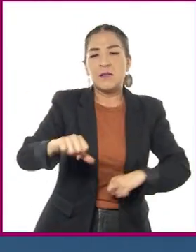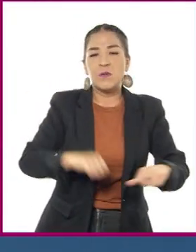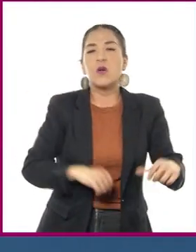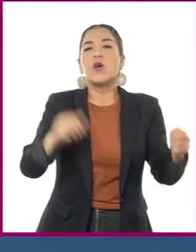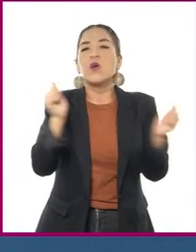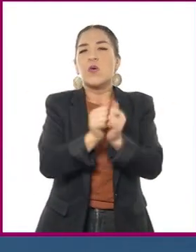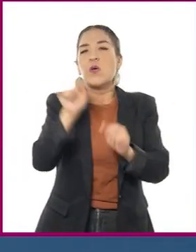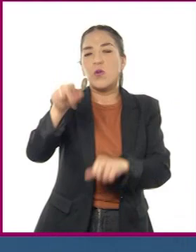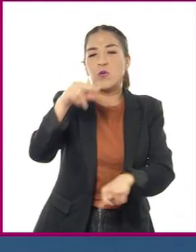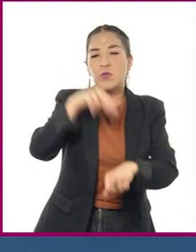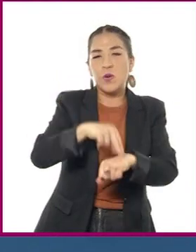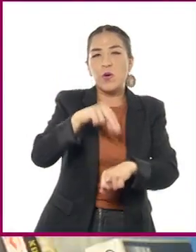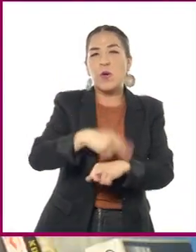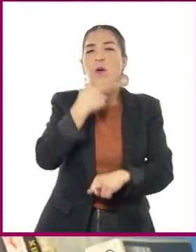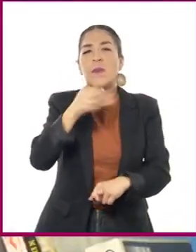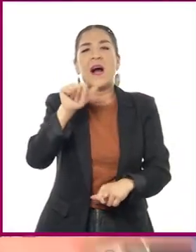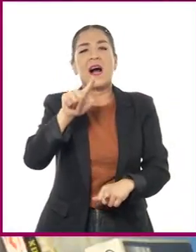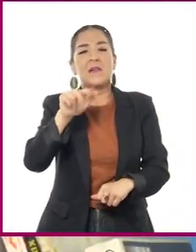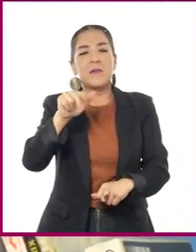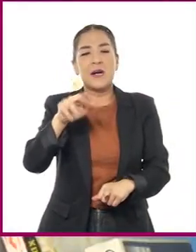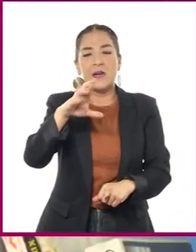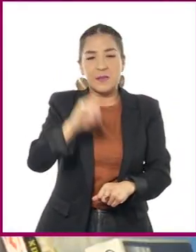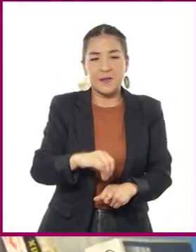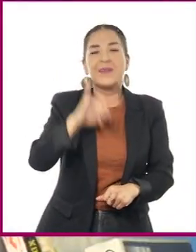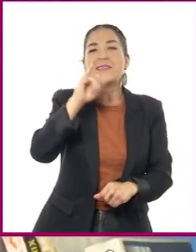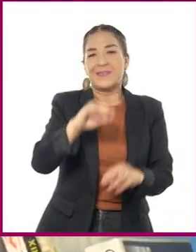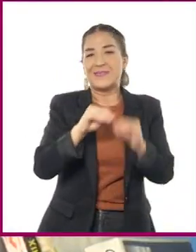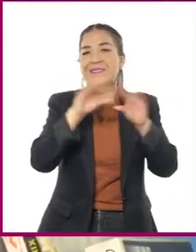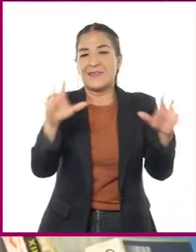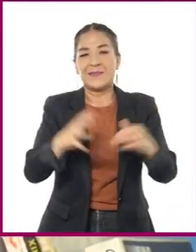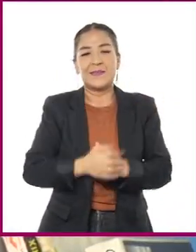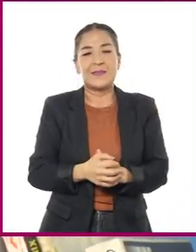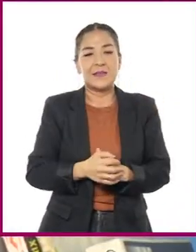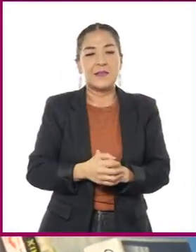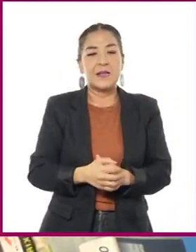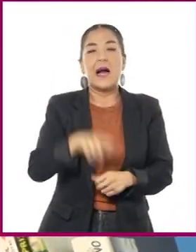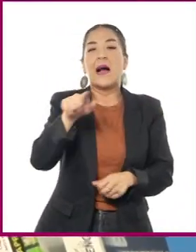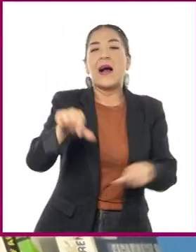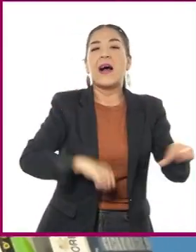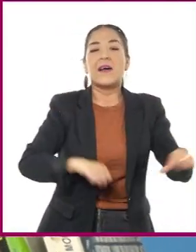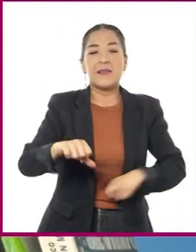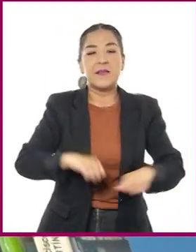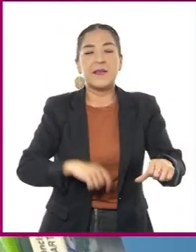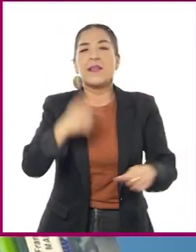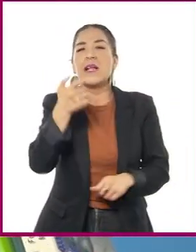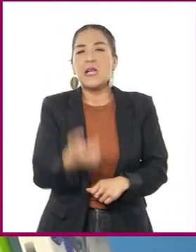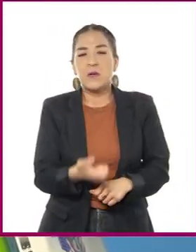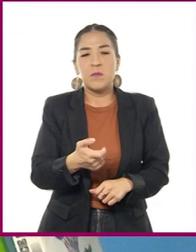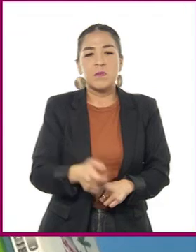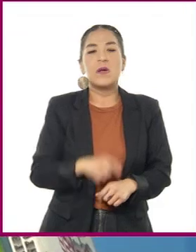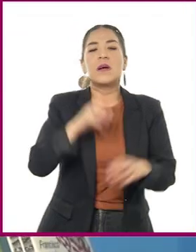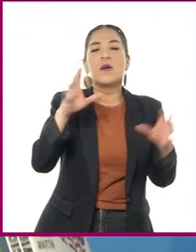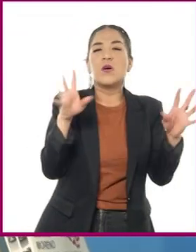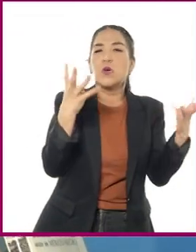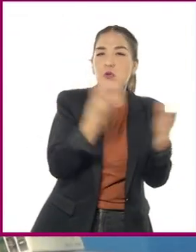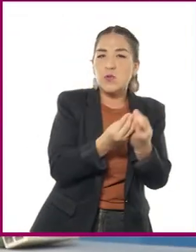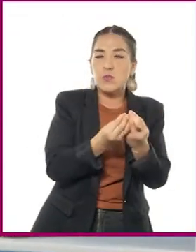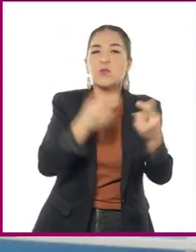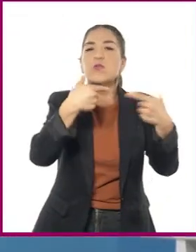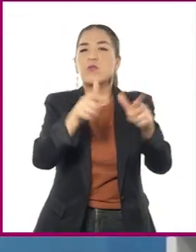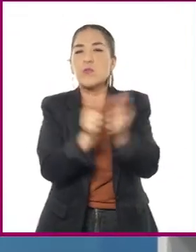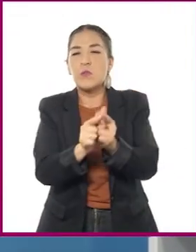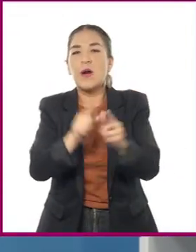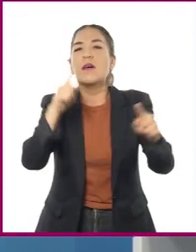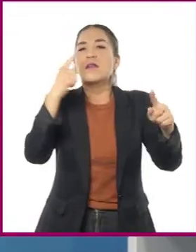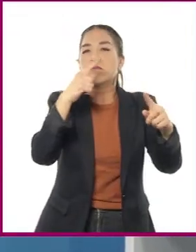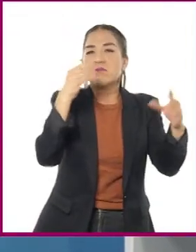doctor Álvaro Sánchez? Por supuesto, maestra. Las actividades económicas se agrupan y clasifican